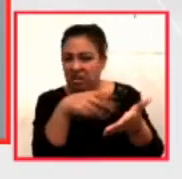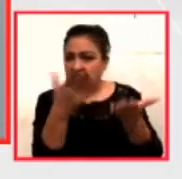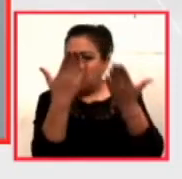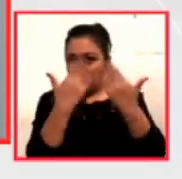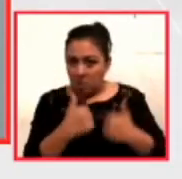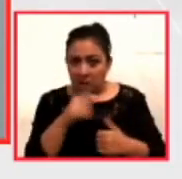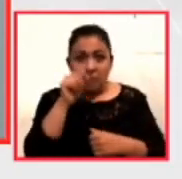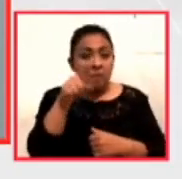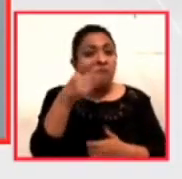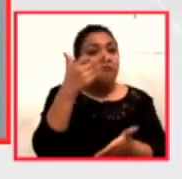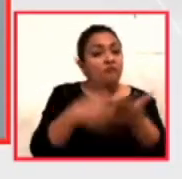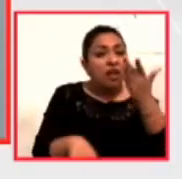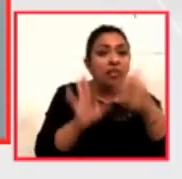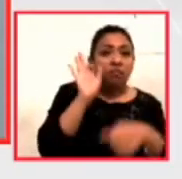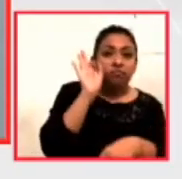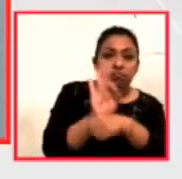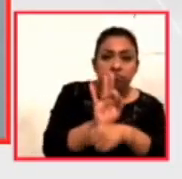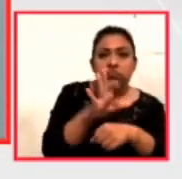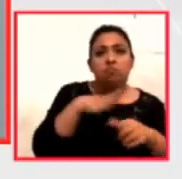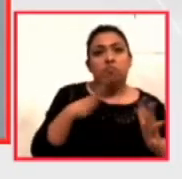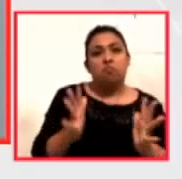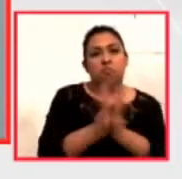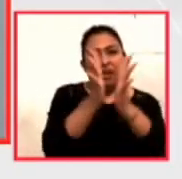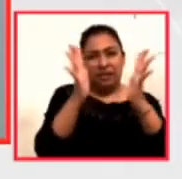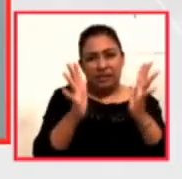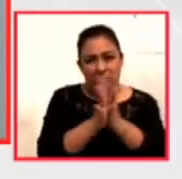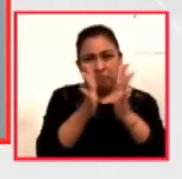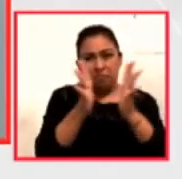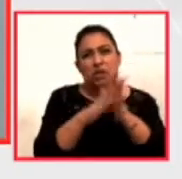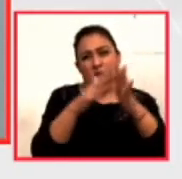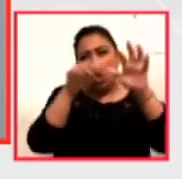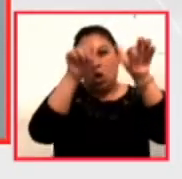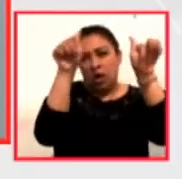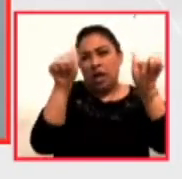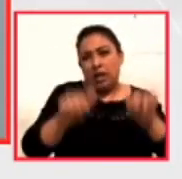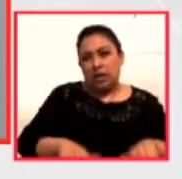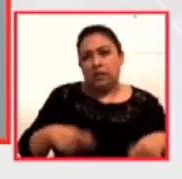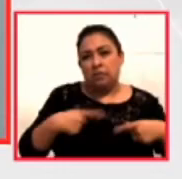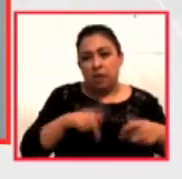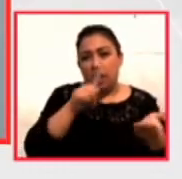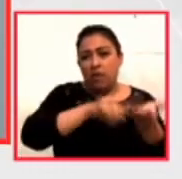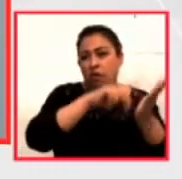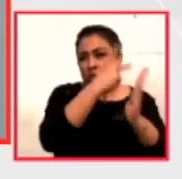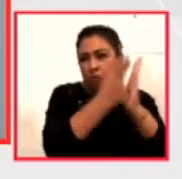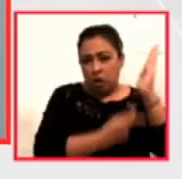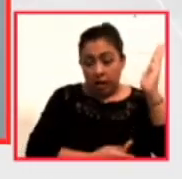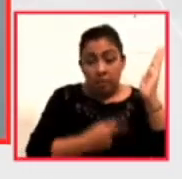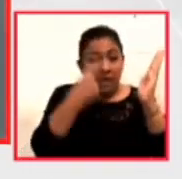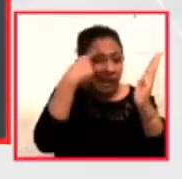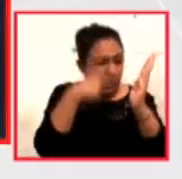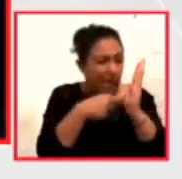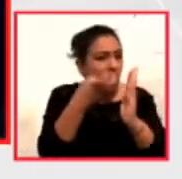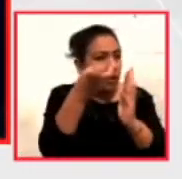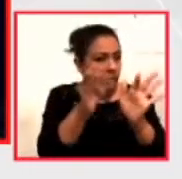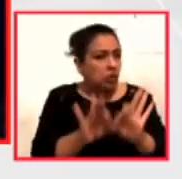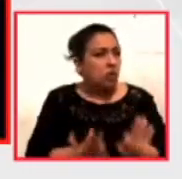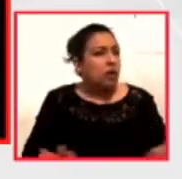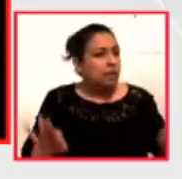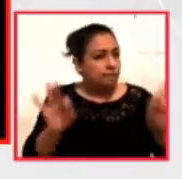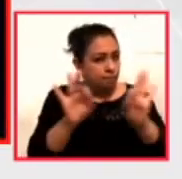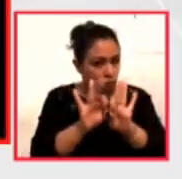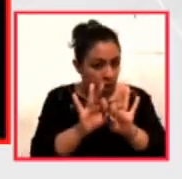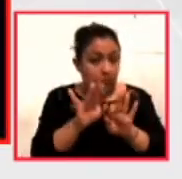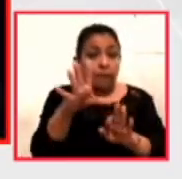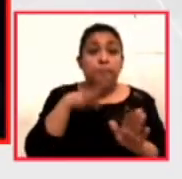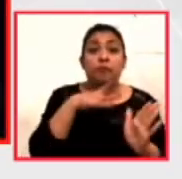garantizando la participación del sector artístico en estos programas. Creo que ese es el meollo del asunto.